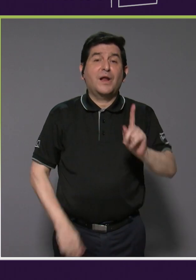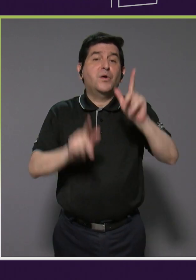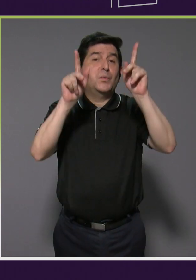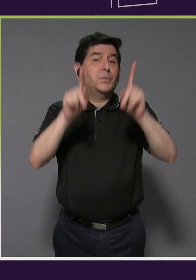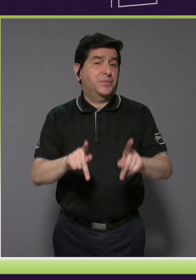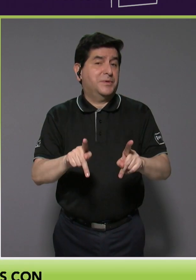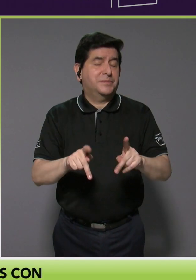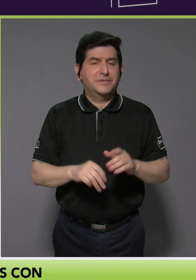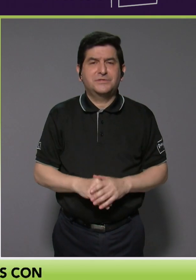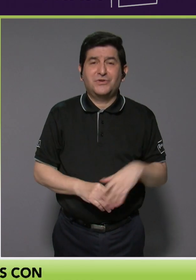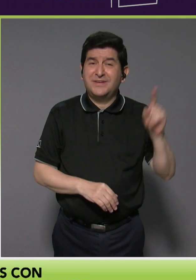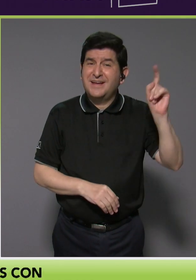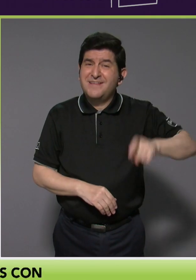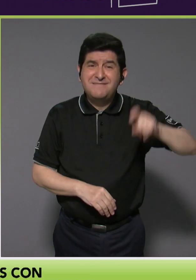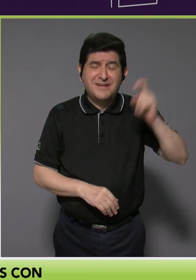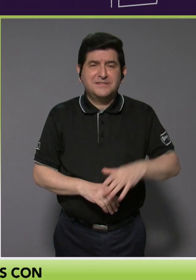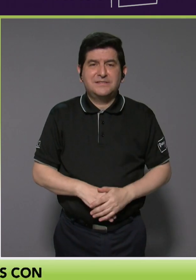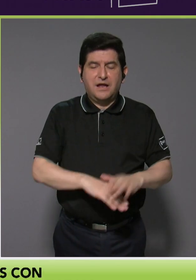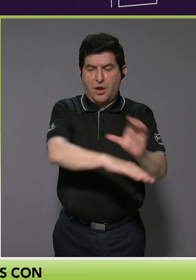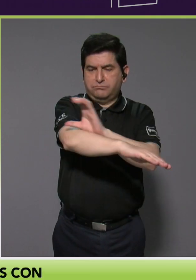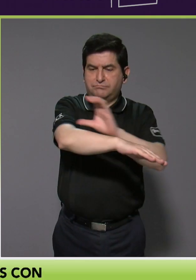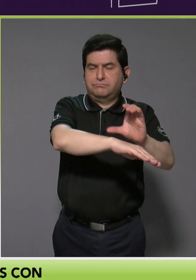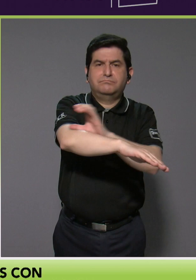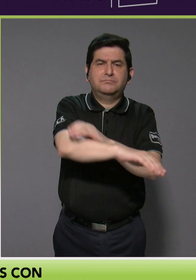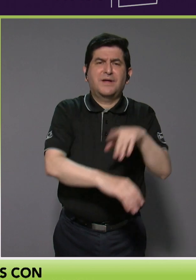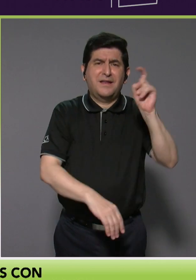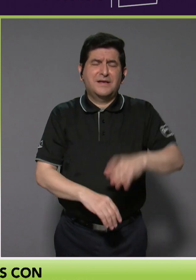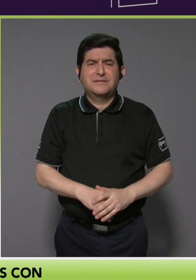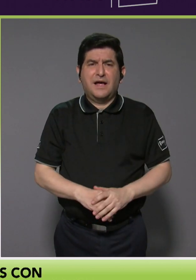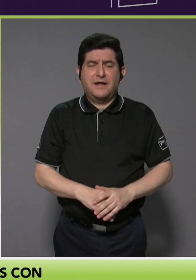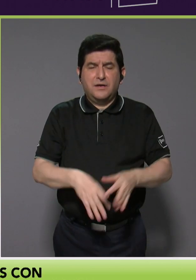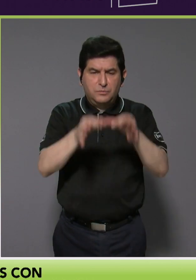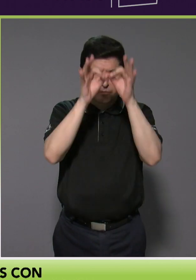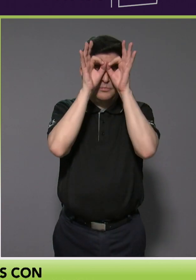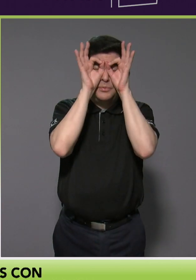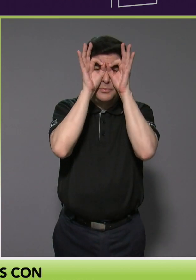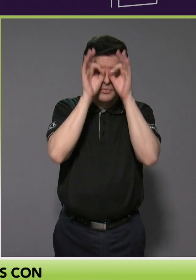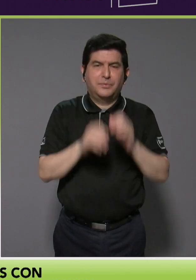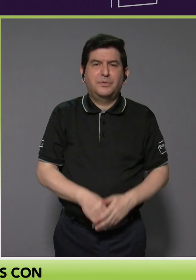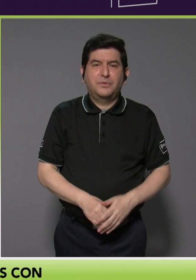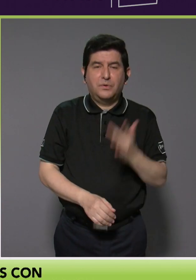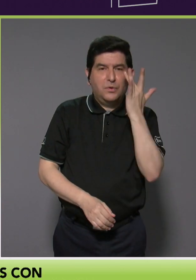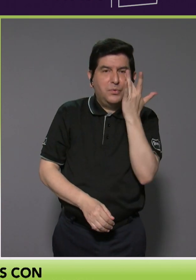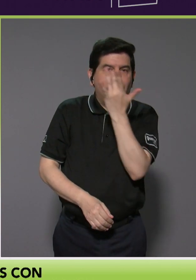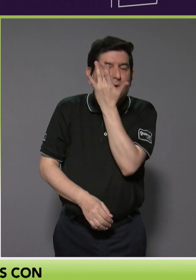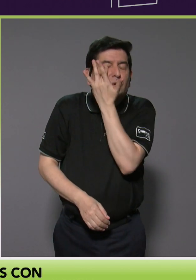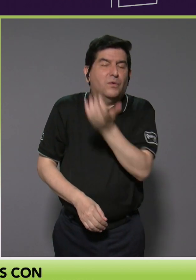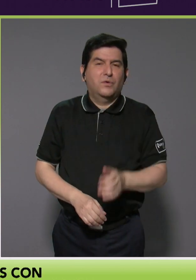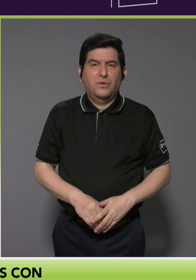persona necesita computadoras, requiere de lentes de contacto, etcétera,